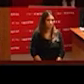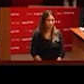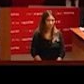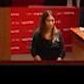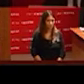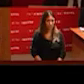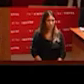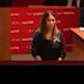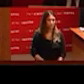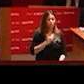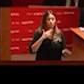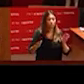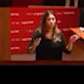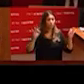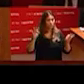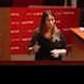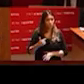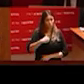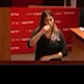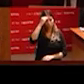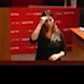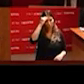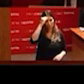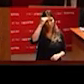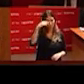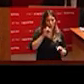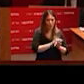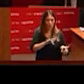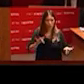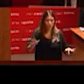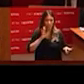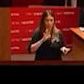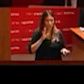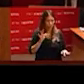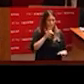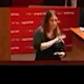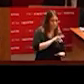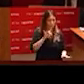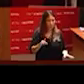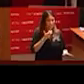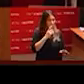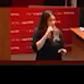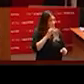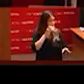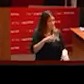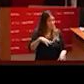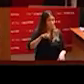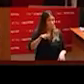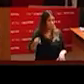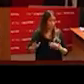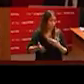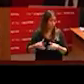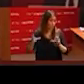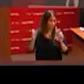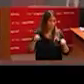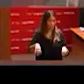A bueno yo tenía pensado esto ir abriendo la mesa ent si te parece mal Tú cierras la mesa